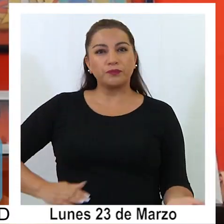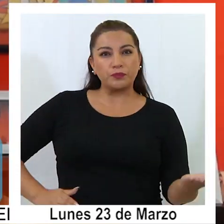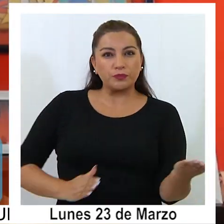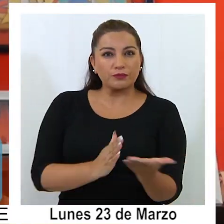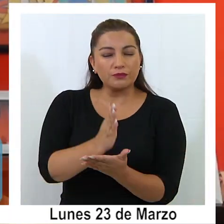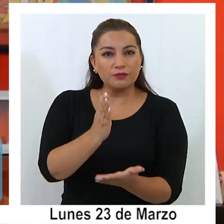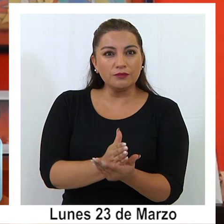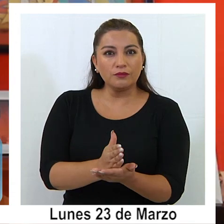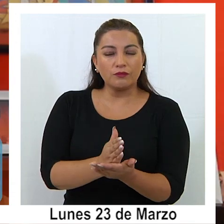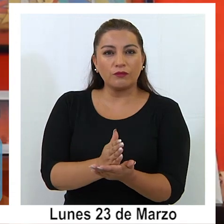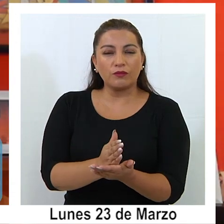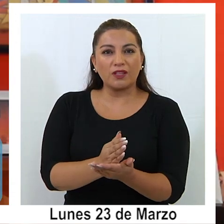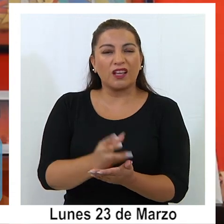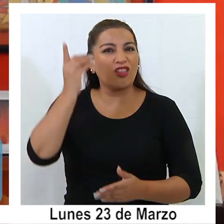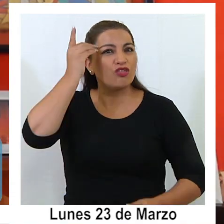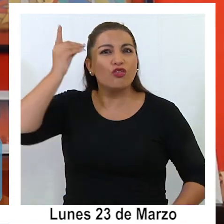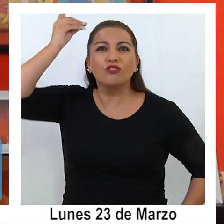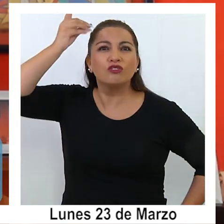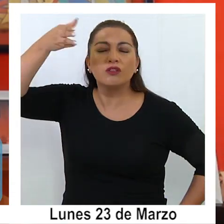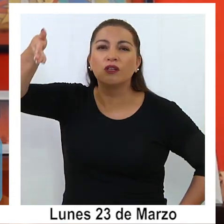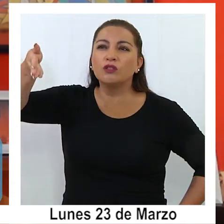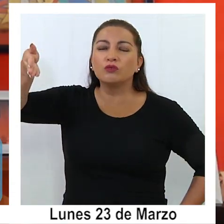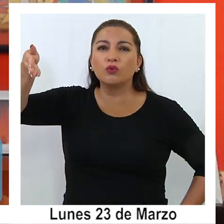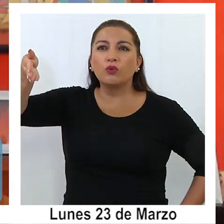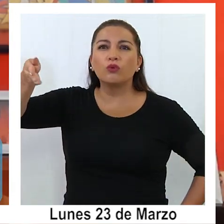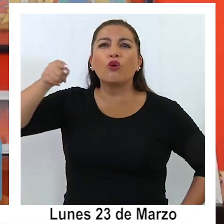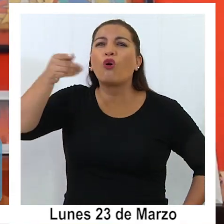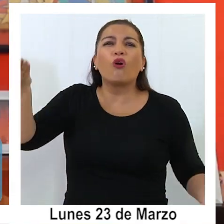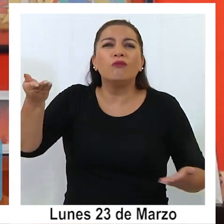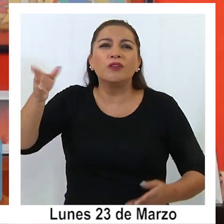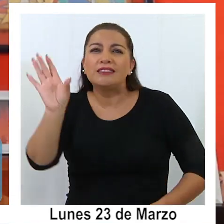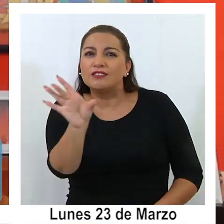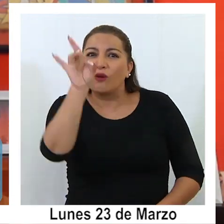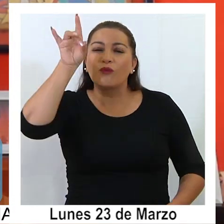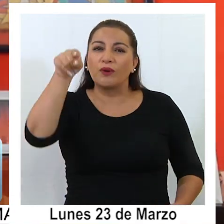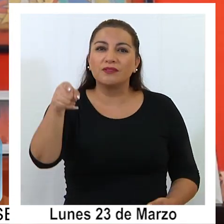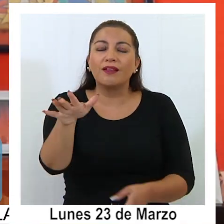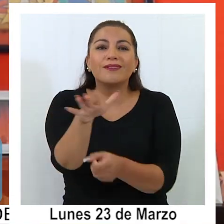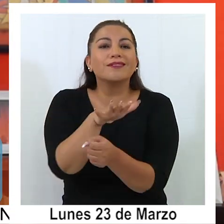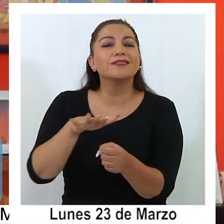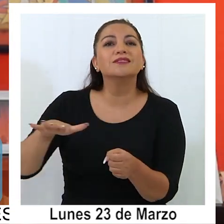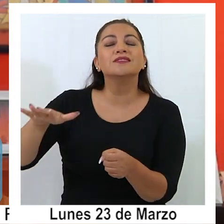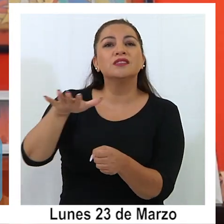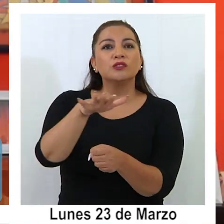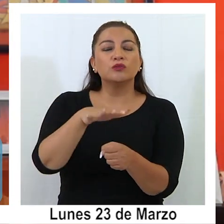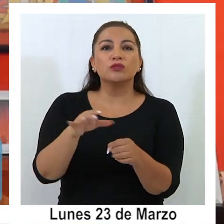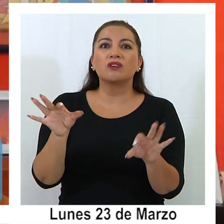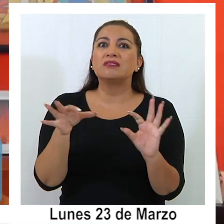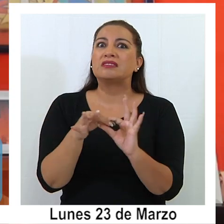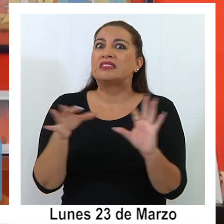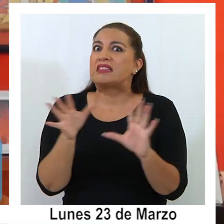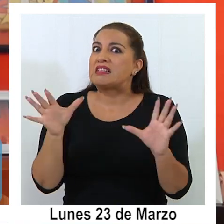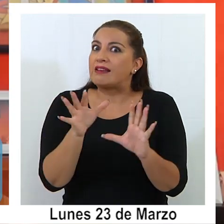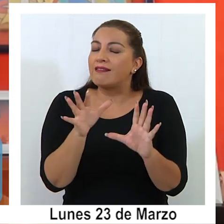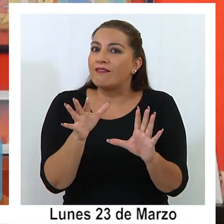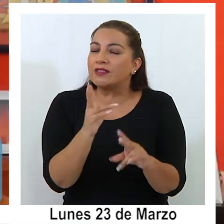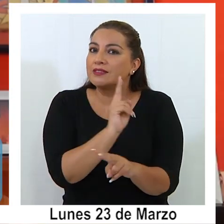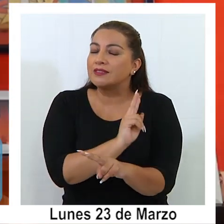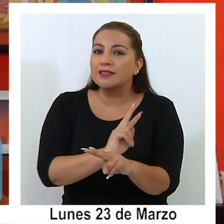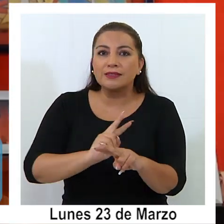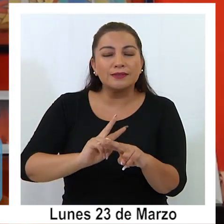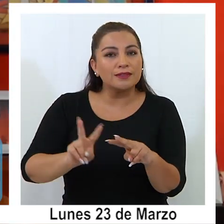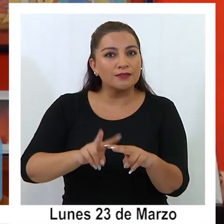iniciar tu doctorado. ¿En qué minuto te diste cuenta de la situación grave en que se estaba